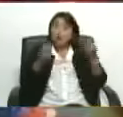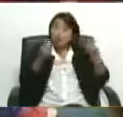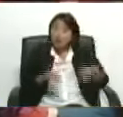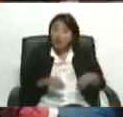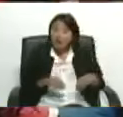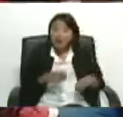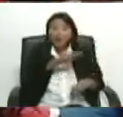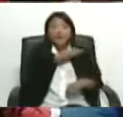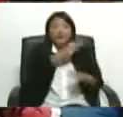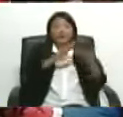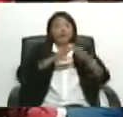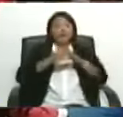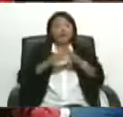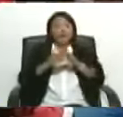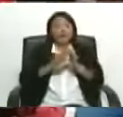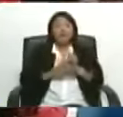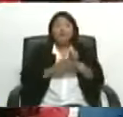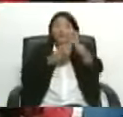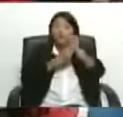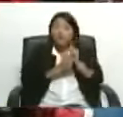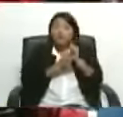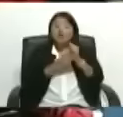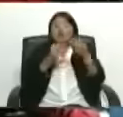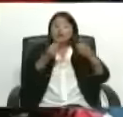acuerdo los jefes de comunidad y jefas de comunidad?